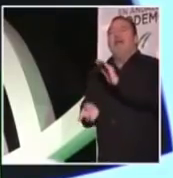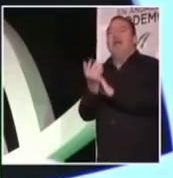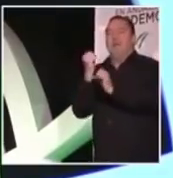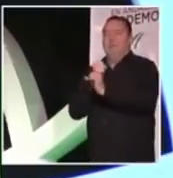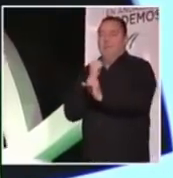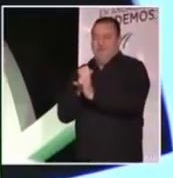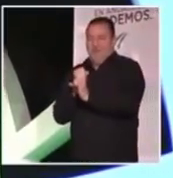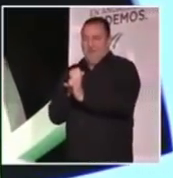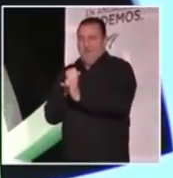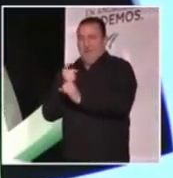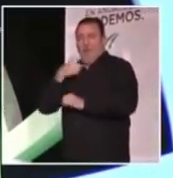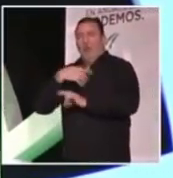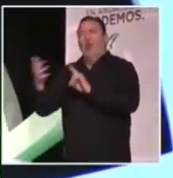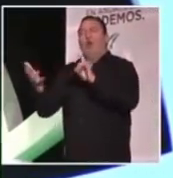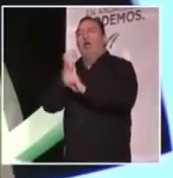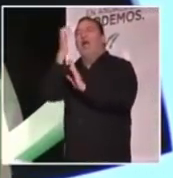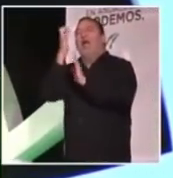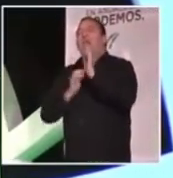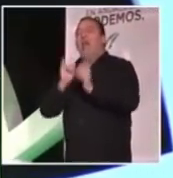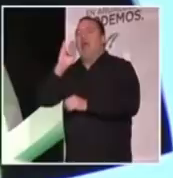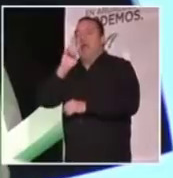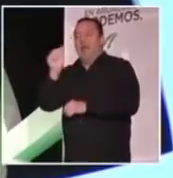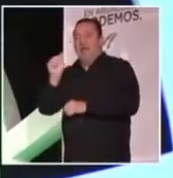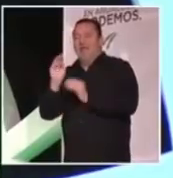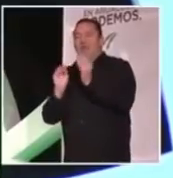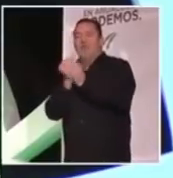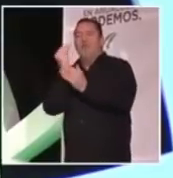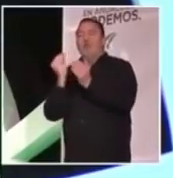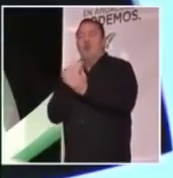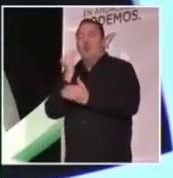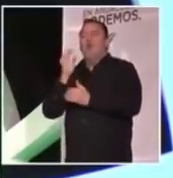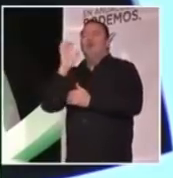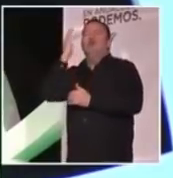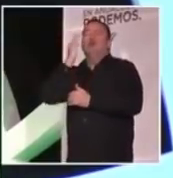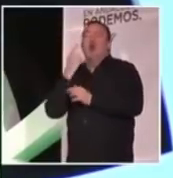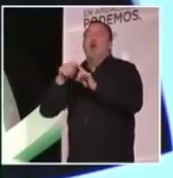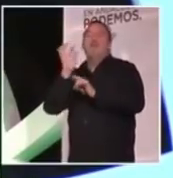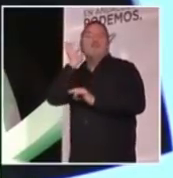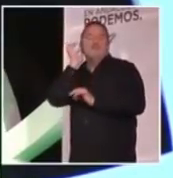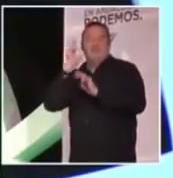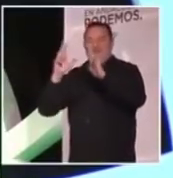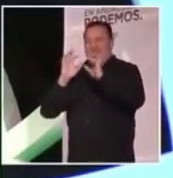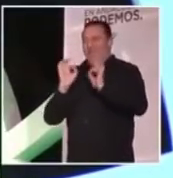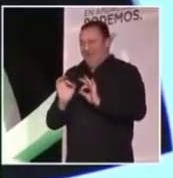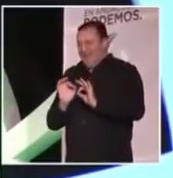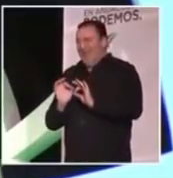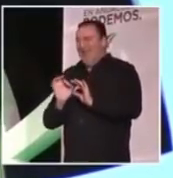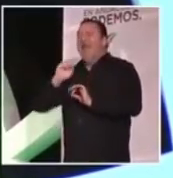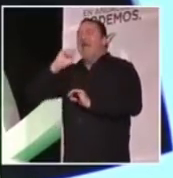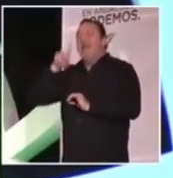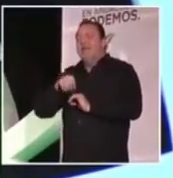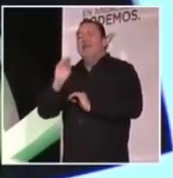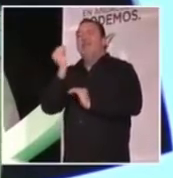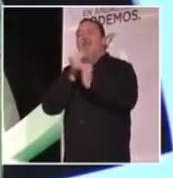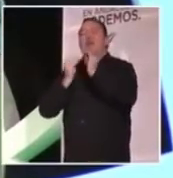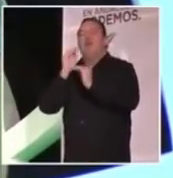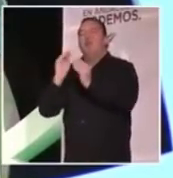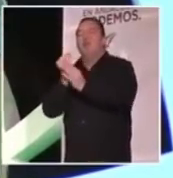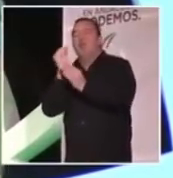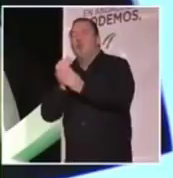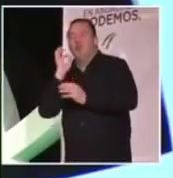empleo. Logramos bajar el IVA a los productos de higiene femenina y también a los productos veterinarios.